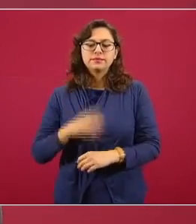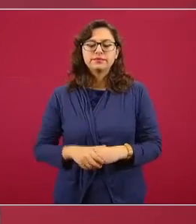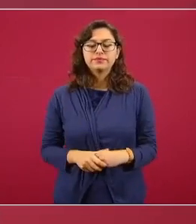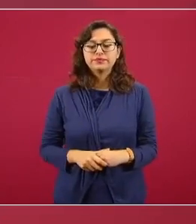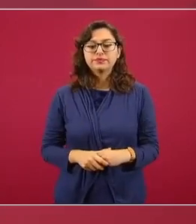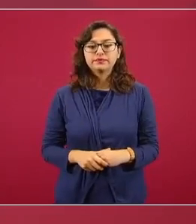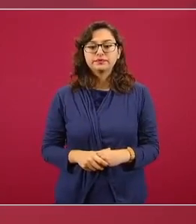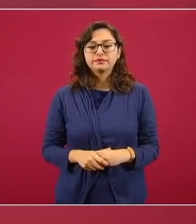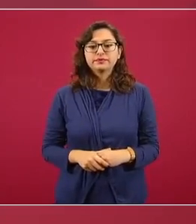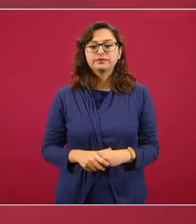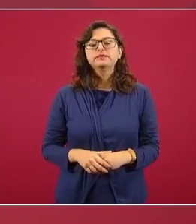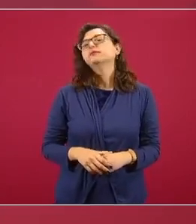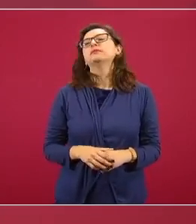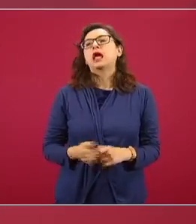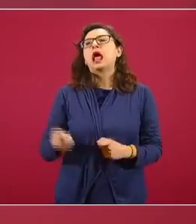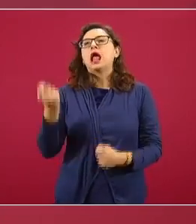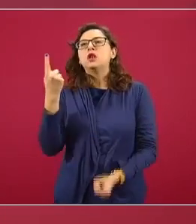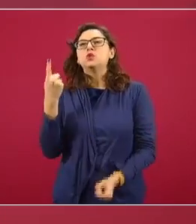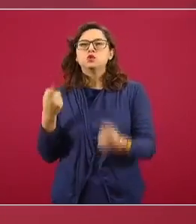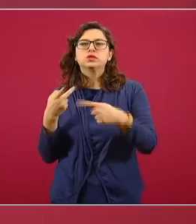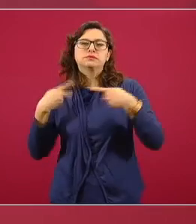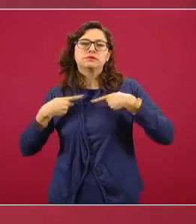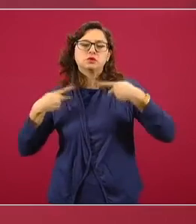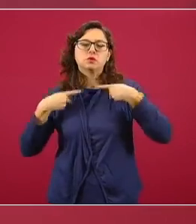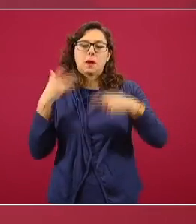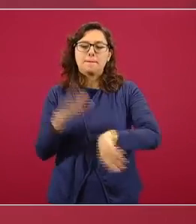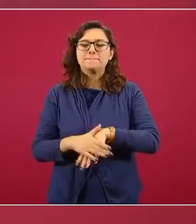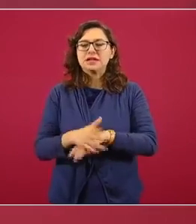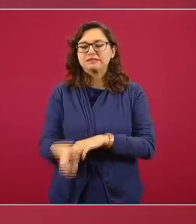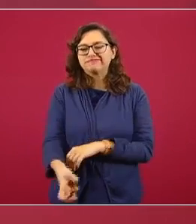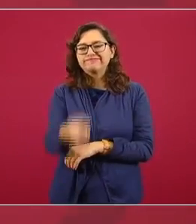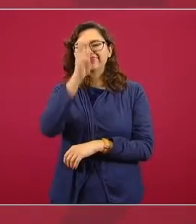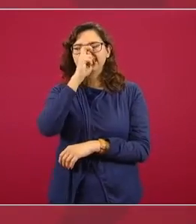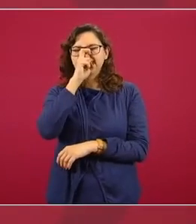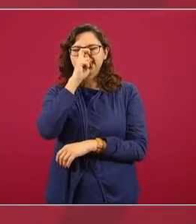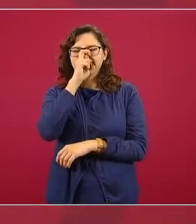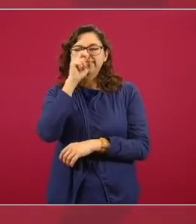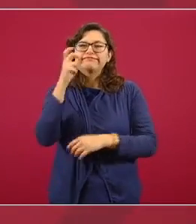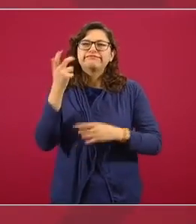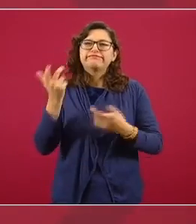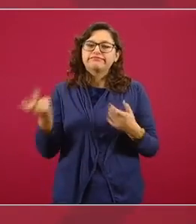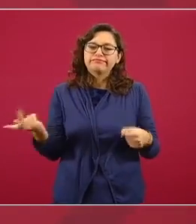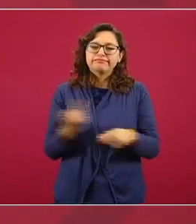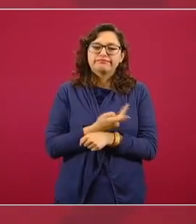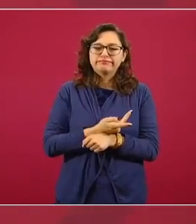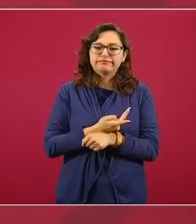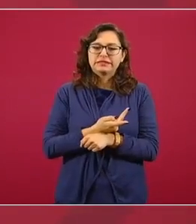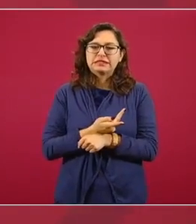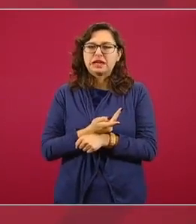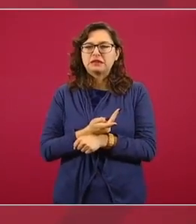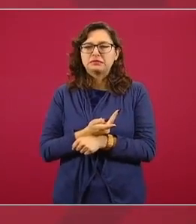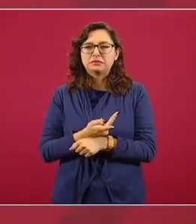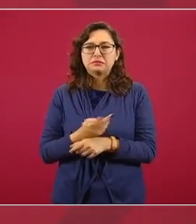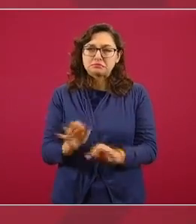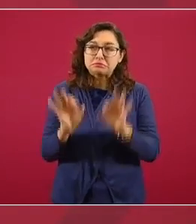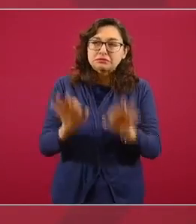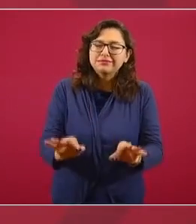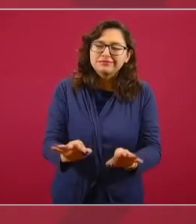más críticos, escépticos, hablan de que es el menos malo